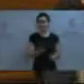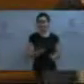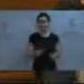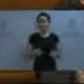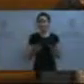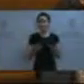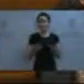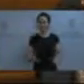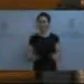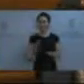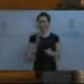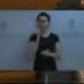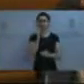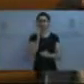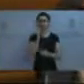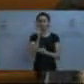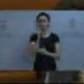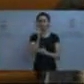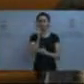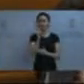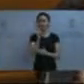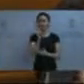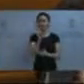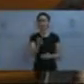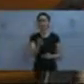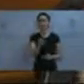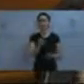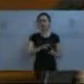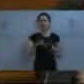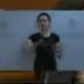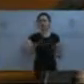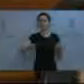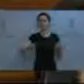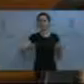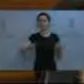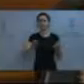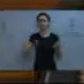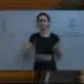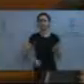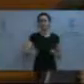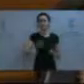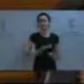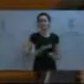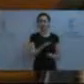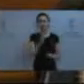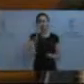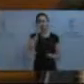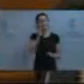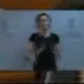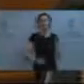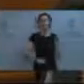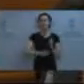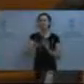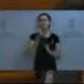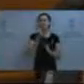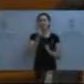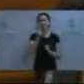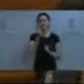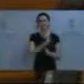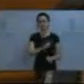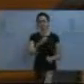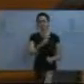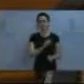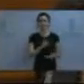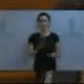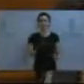según el Instituto Nacional de Estadística, figura en los lugares con más turistas de España, pues